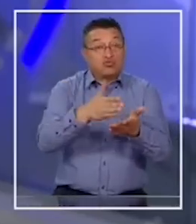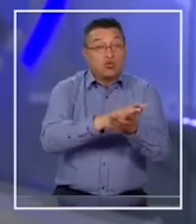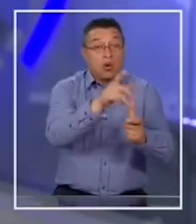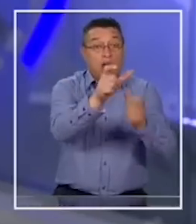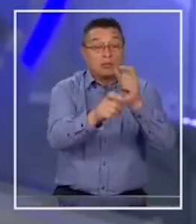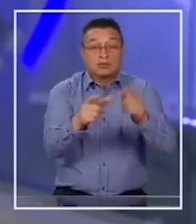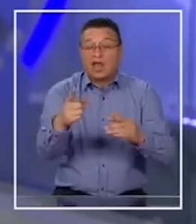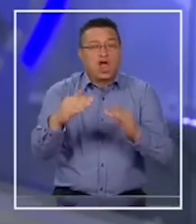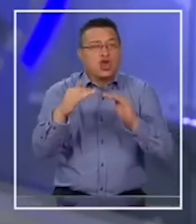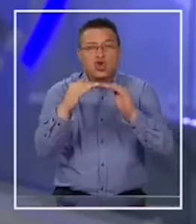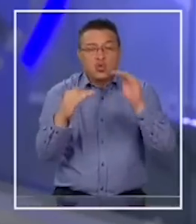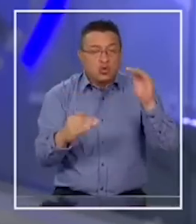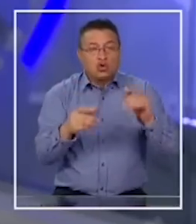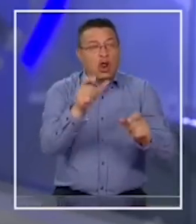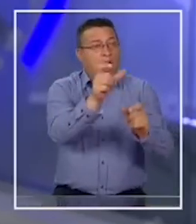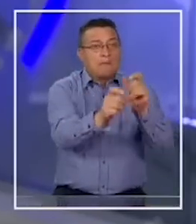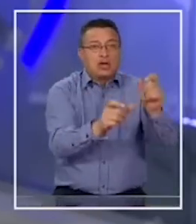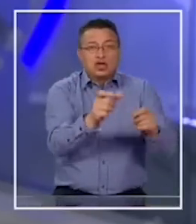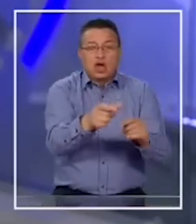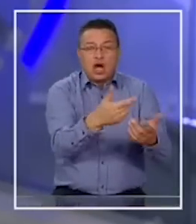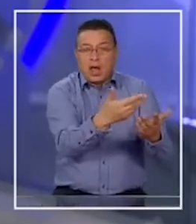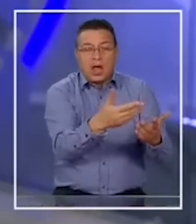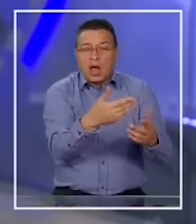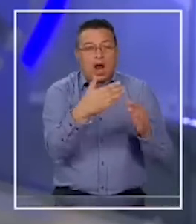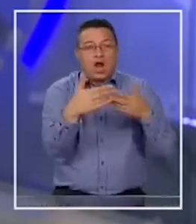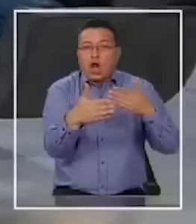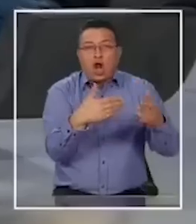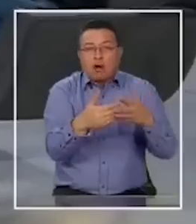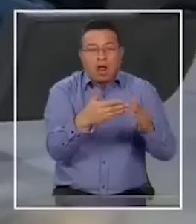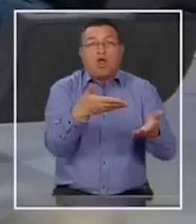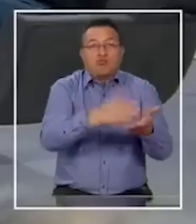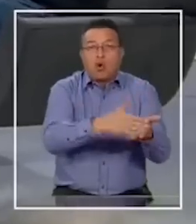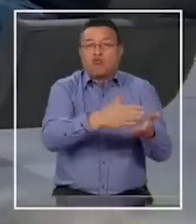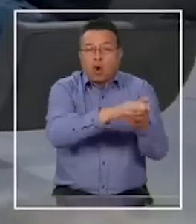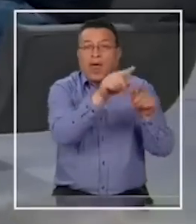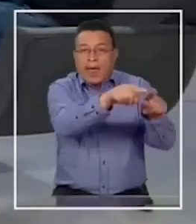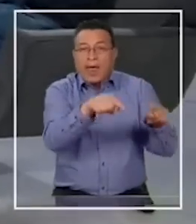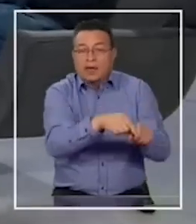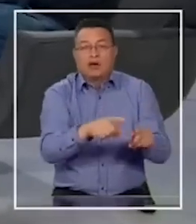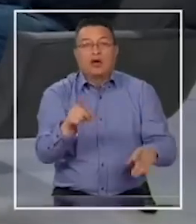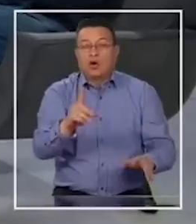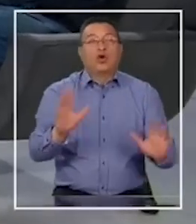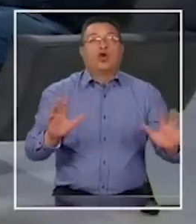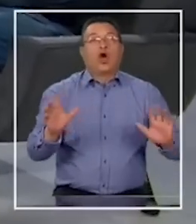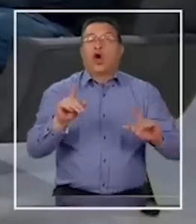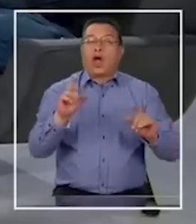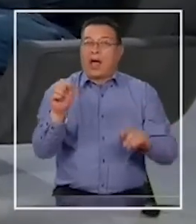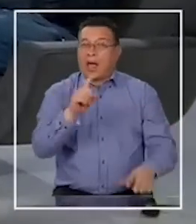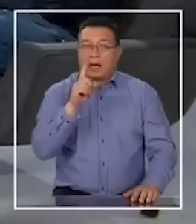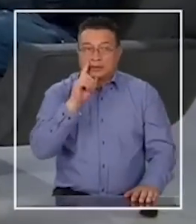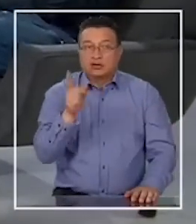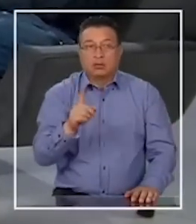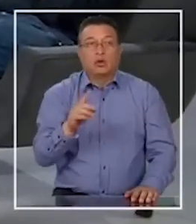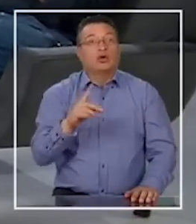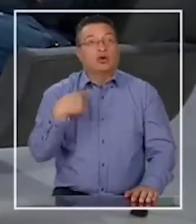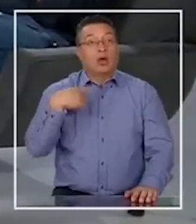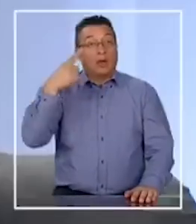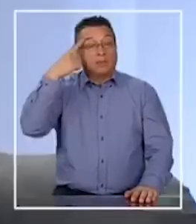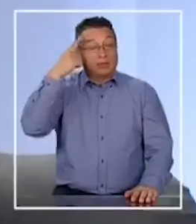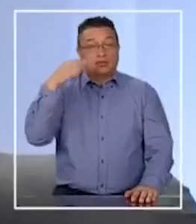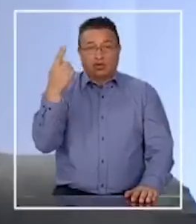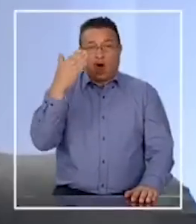injustamente son ciudadanos comunes y corrientes es que no no es que no están así Usted cree que no estamos totalmente